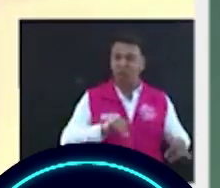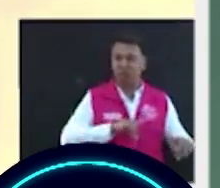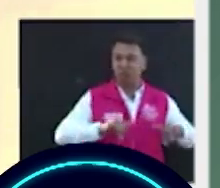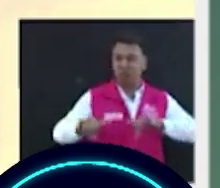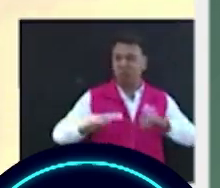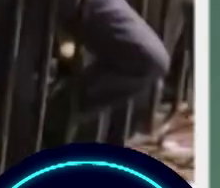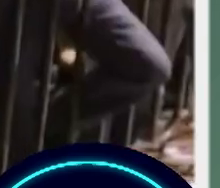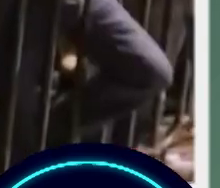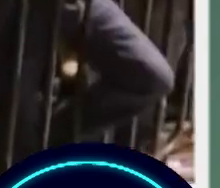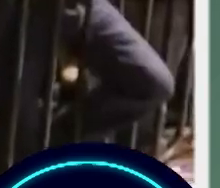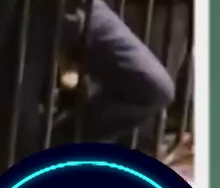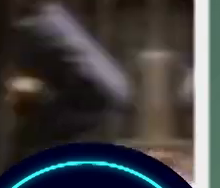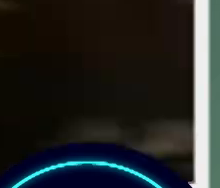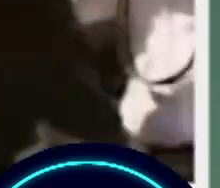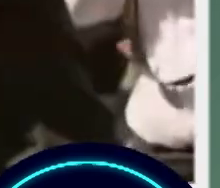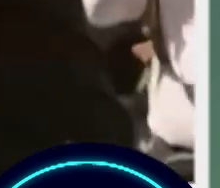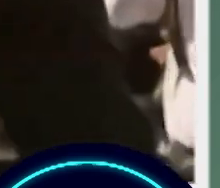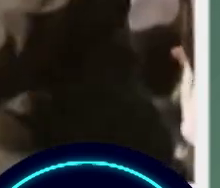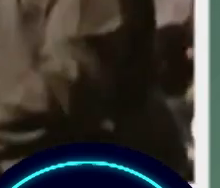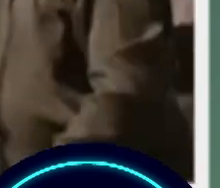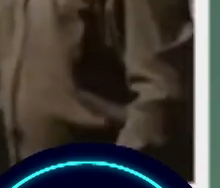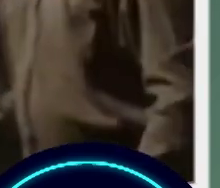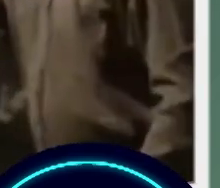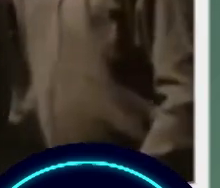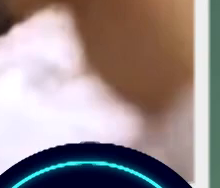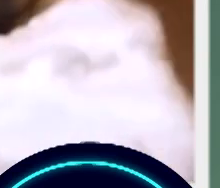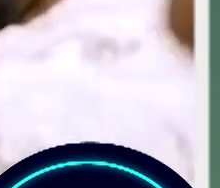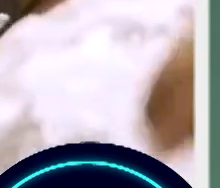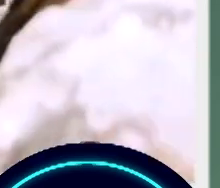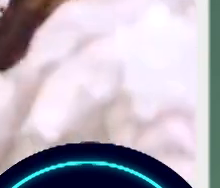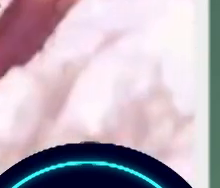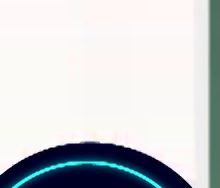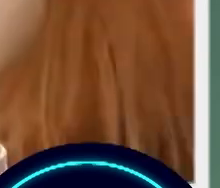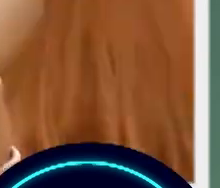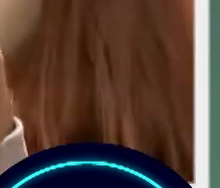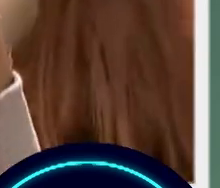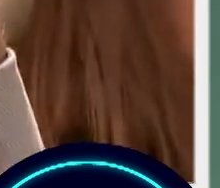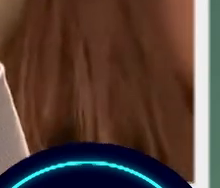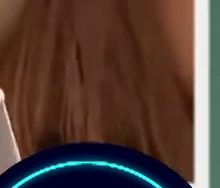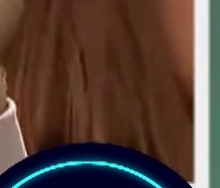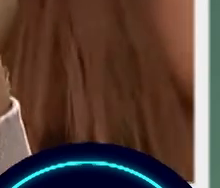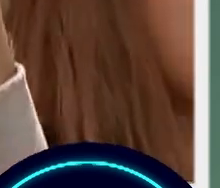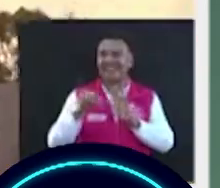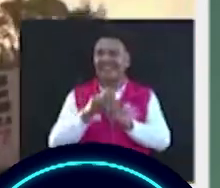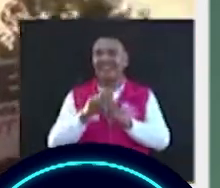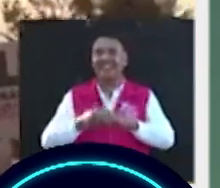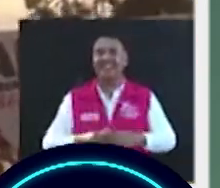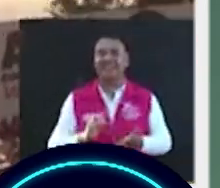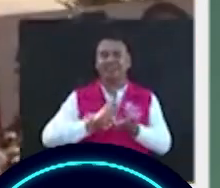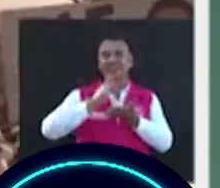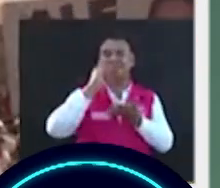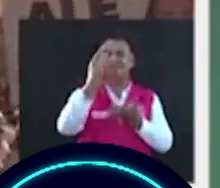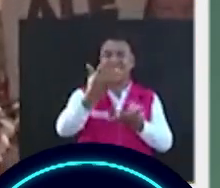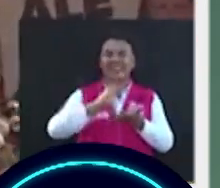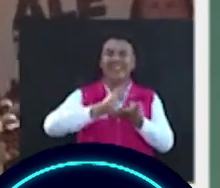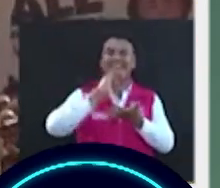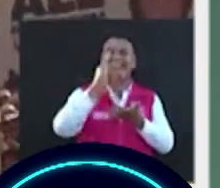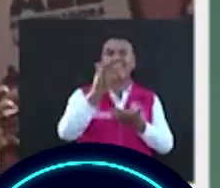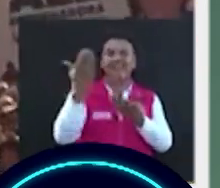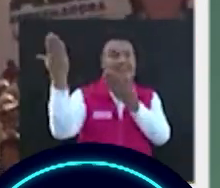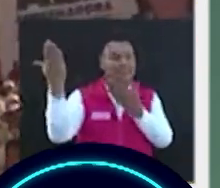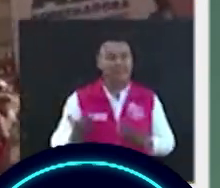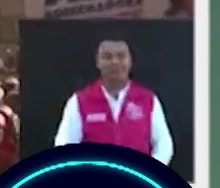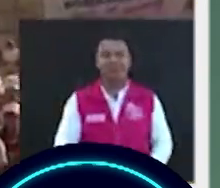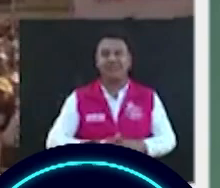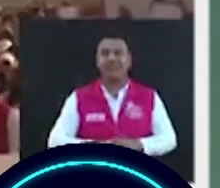tierra, en Cuautitlán Izcalli. La maestra Delfina Gómez fue recibida como si fuera una heroína. Entonces, creo que